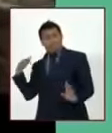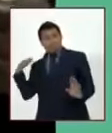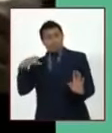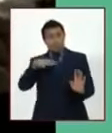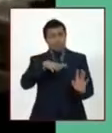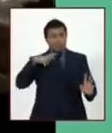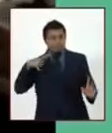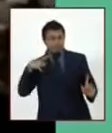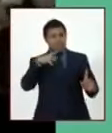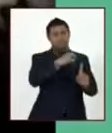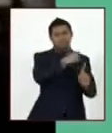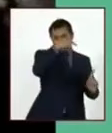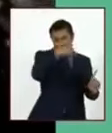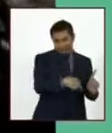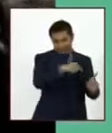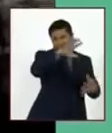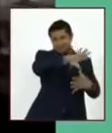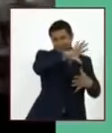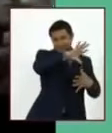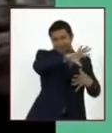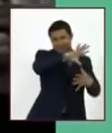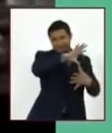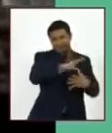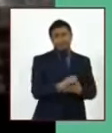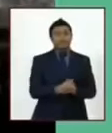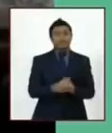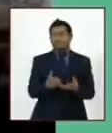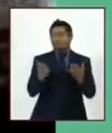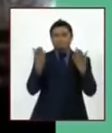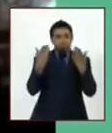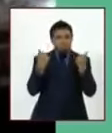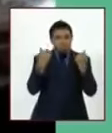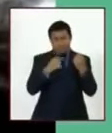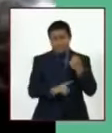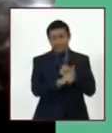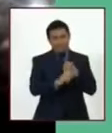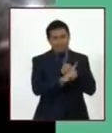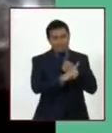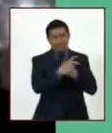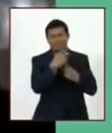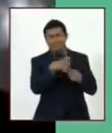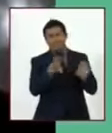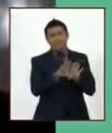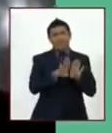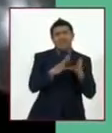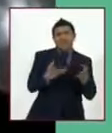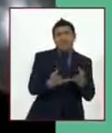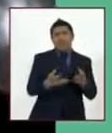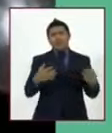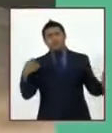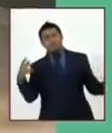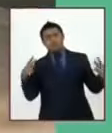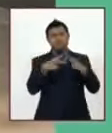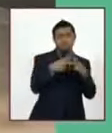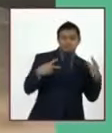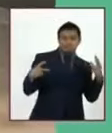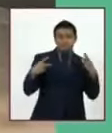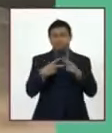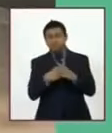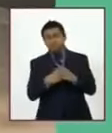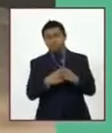se traslada el barroco, aunque no se había presentado esa problemática de enfrentamiento con lo que iba a